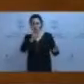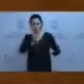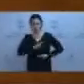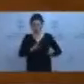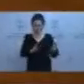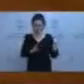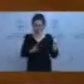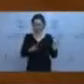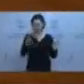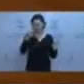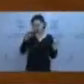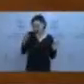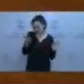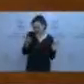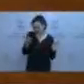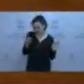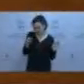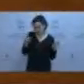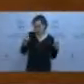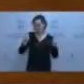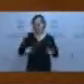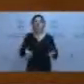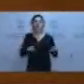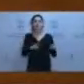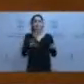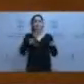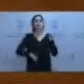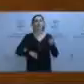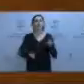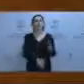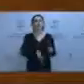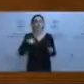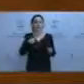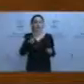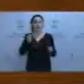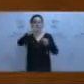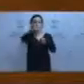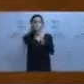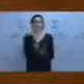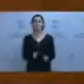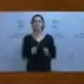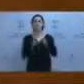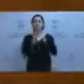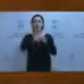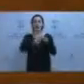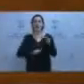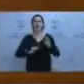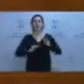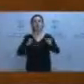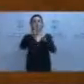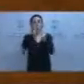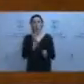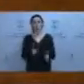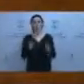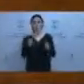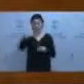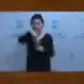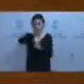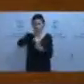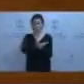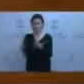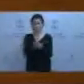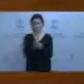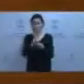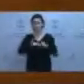de saber? Si es la Dirección General de Presupuestos la que se ocupa de elaborar los presupuestos y no la Intervención General del